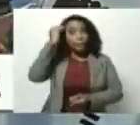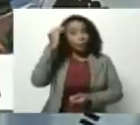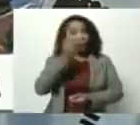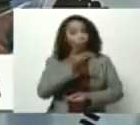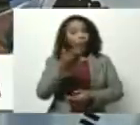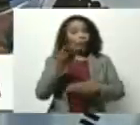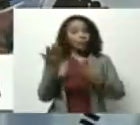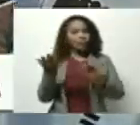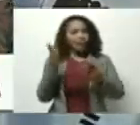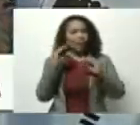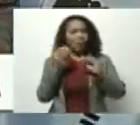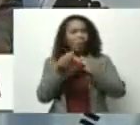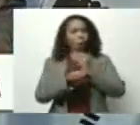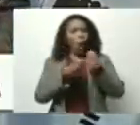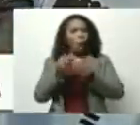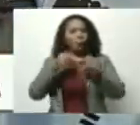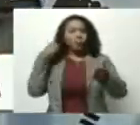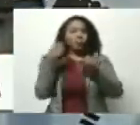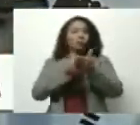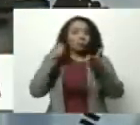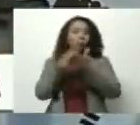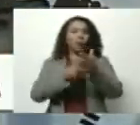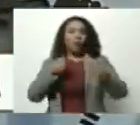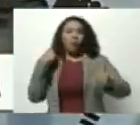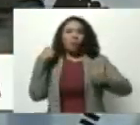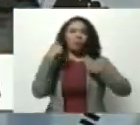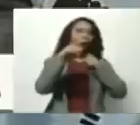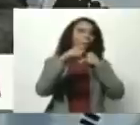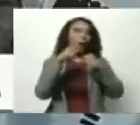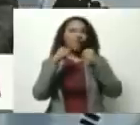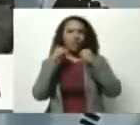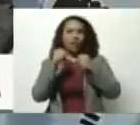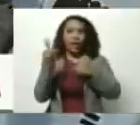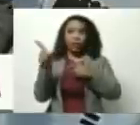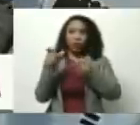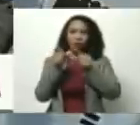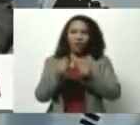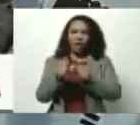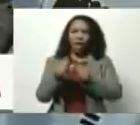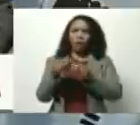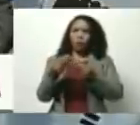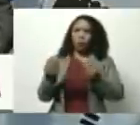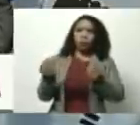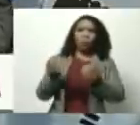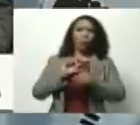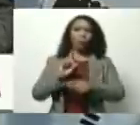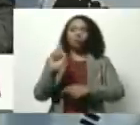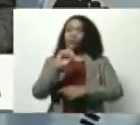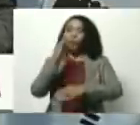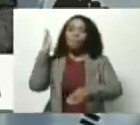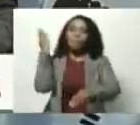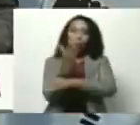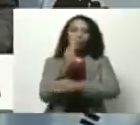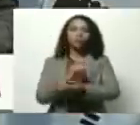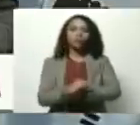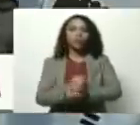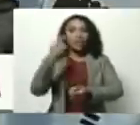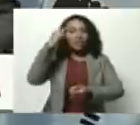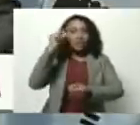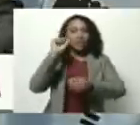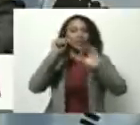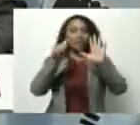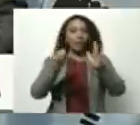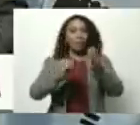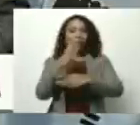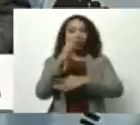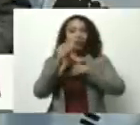hablando de golpizas salvajes que no pueden quedar impunes. En fecha de 6 de mayo se